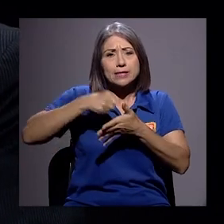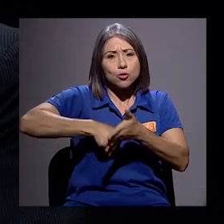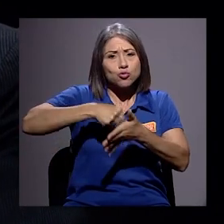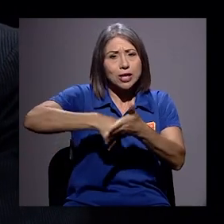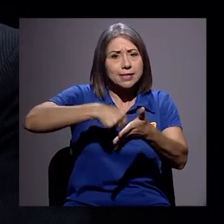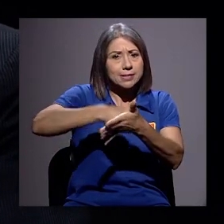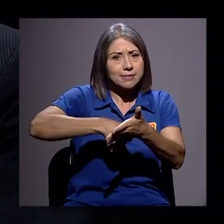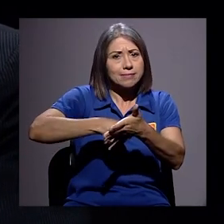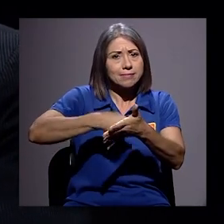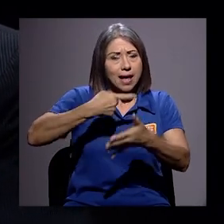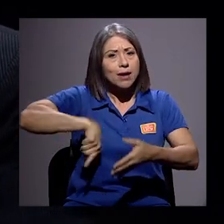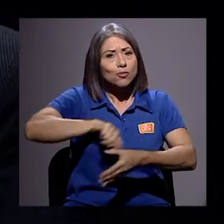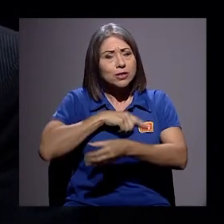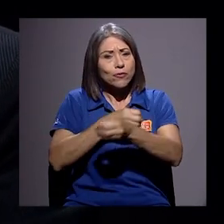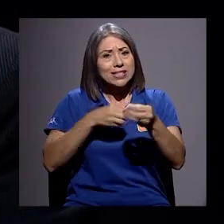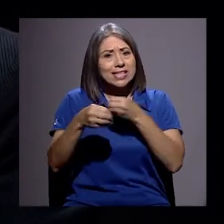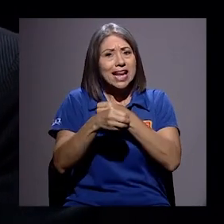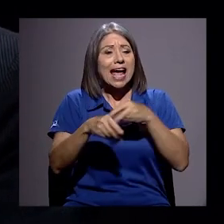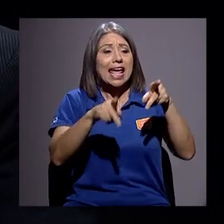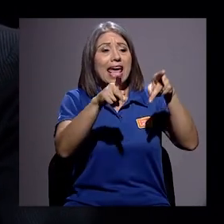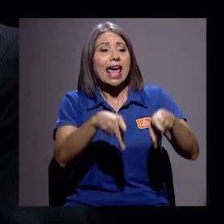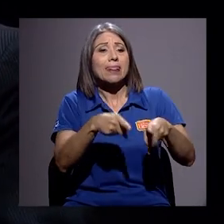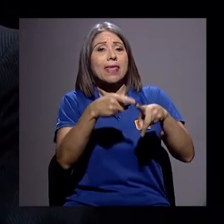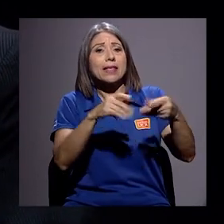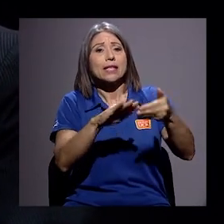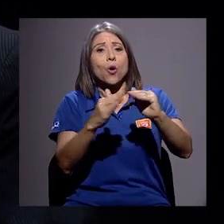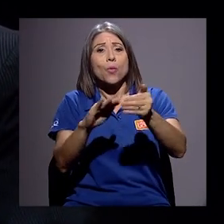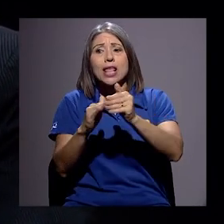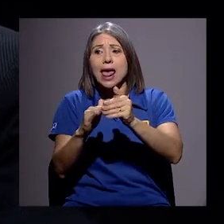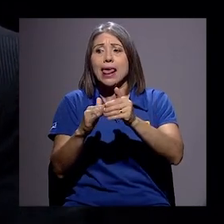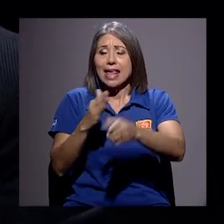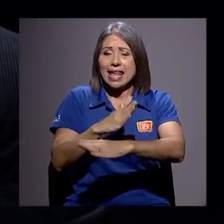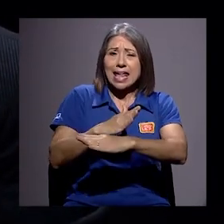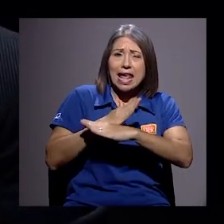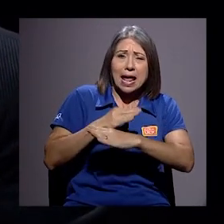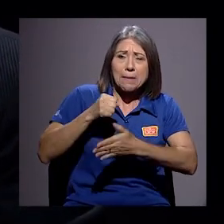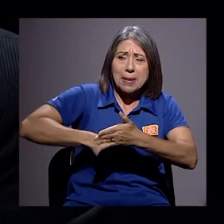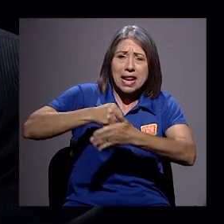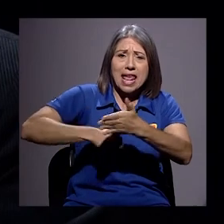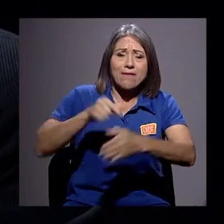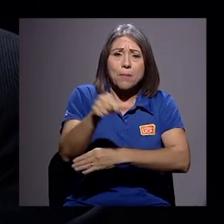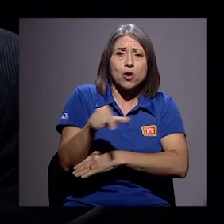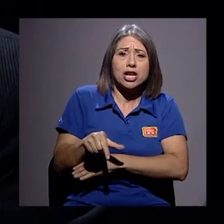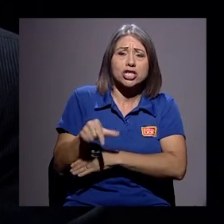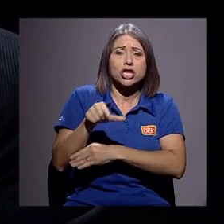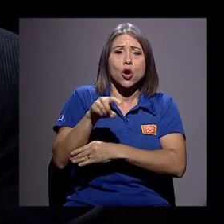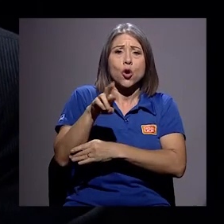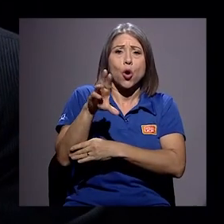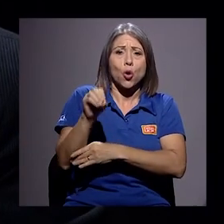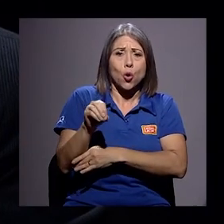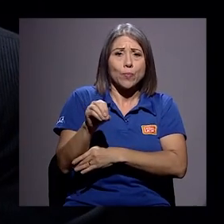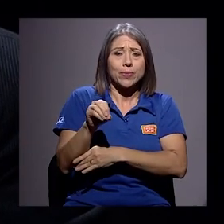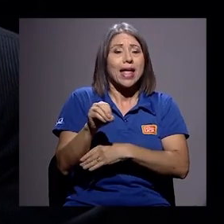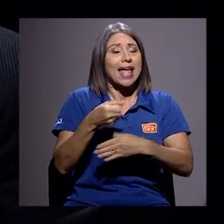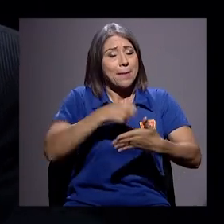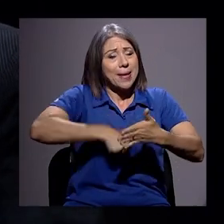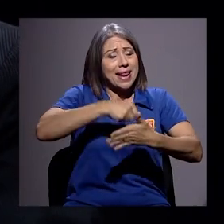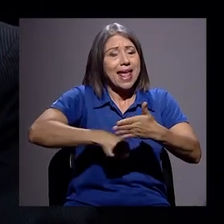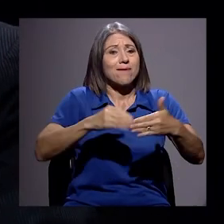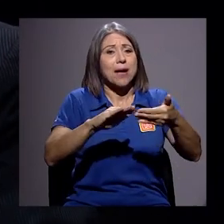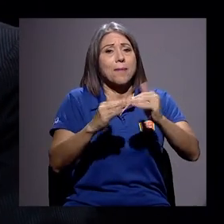nuestra a nuestra oficina gente de comunidad a gente que peleaba por el río cloro gente que peleaba por las inundaciones en un barrio en barrio